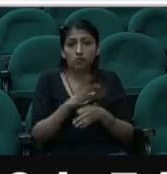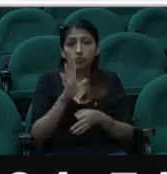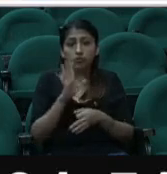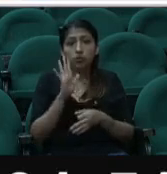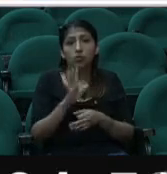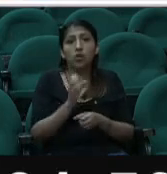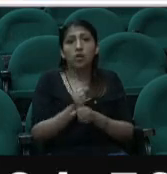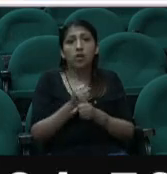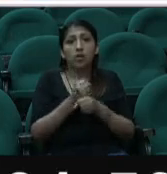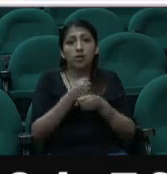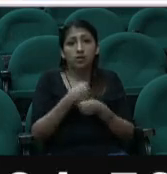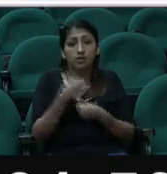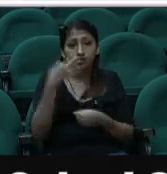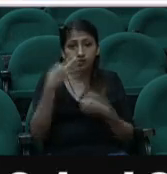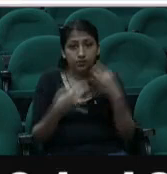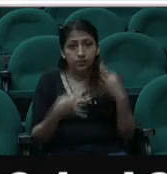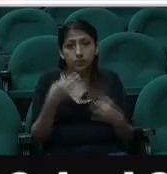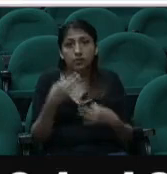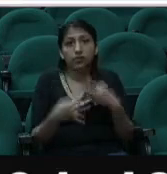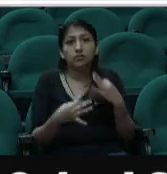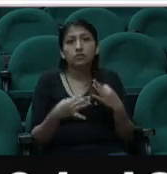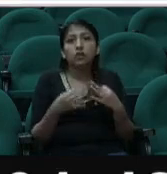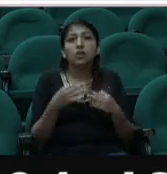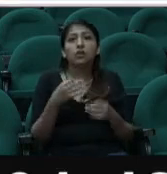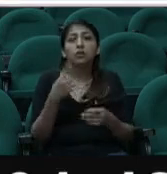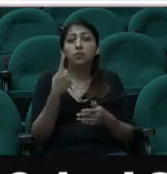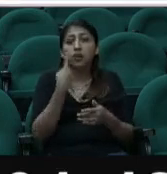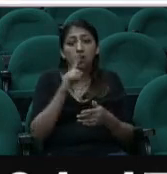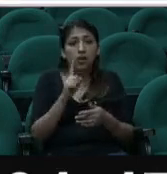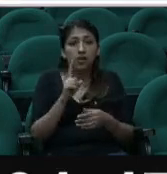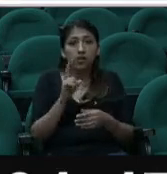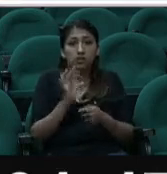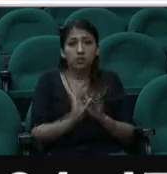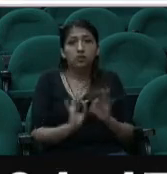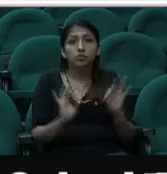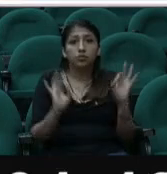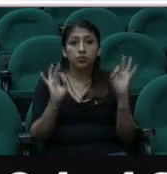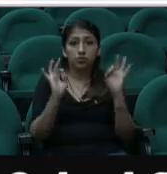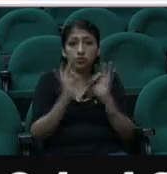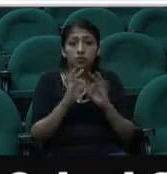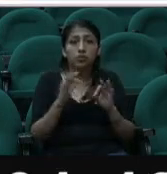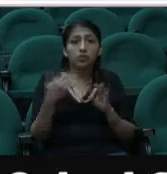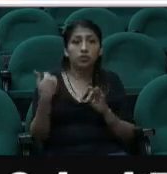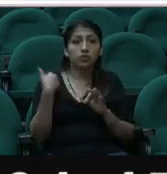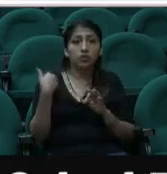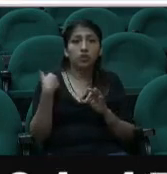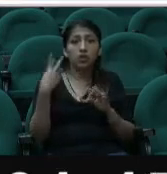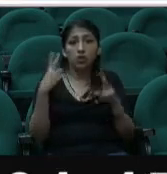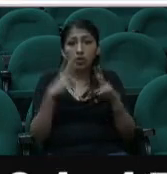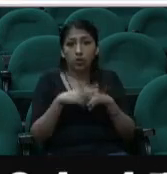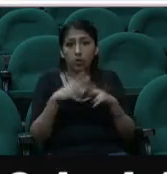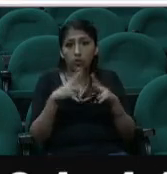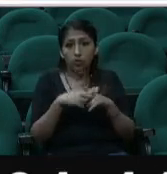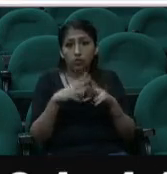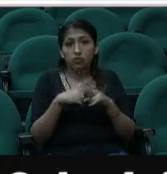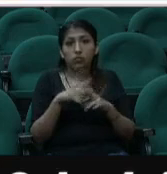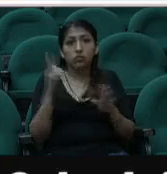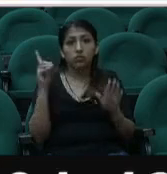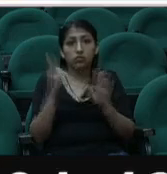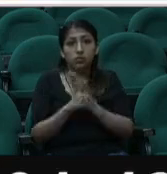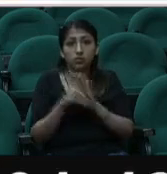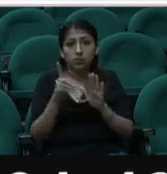es el hecho de fiscalizar y para eso sin duda tendremos que conocer de aquellas denuncias